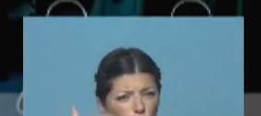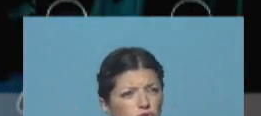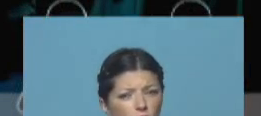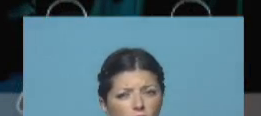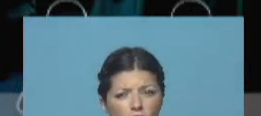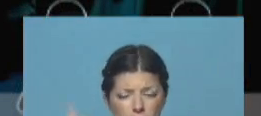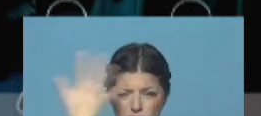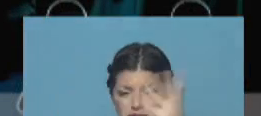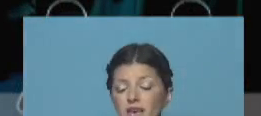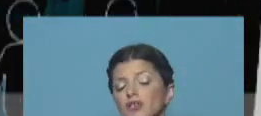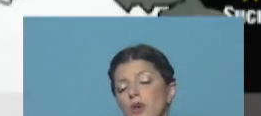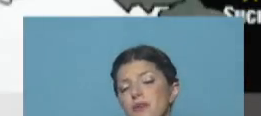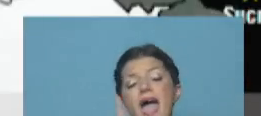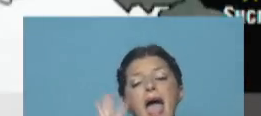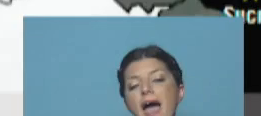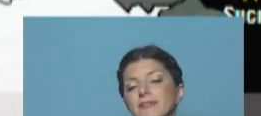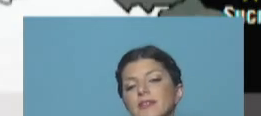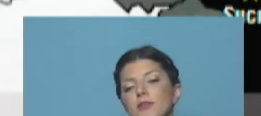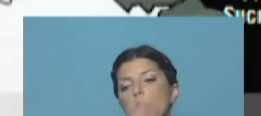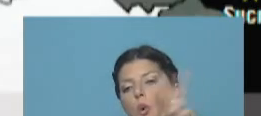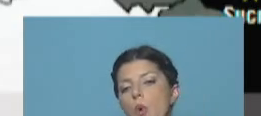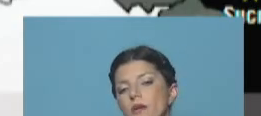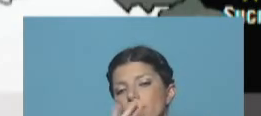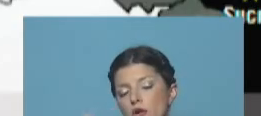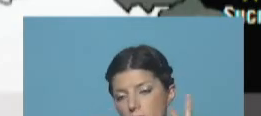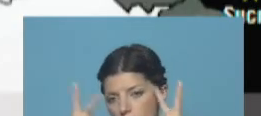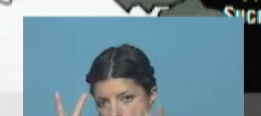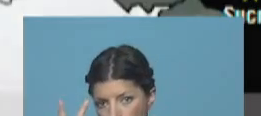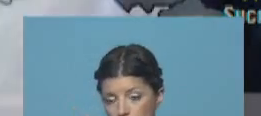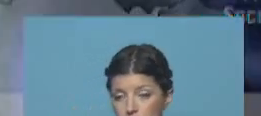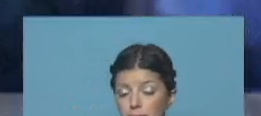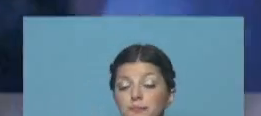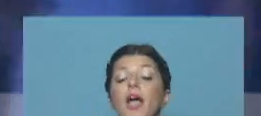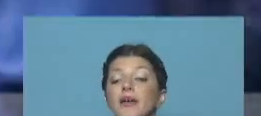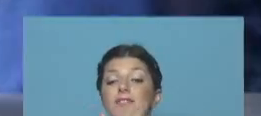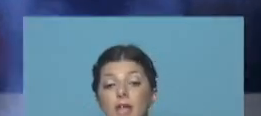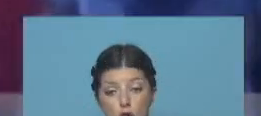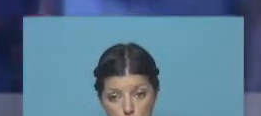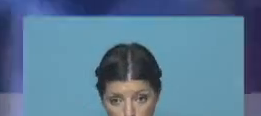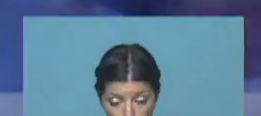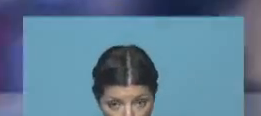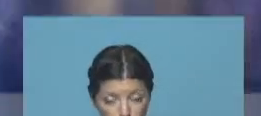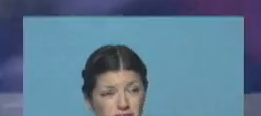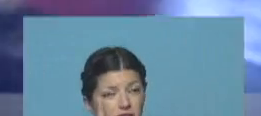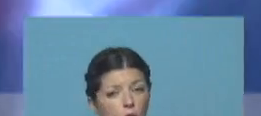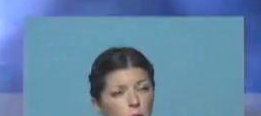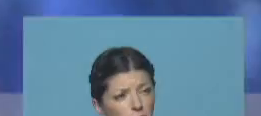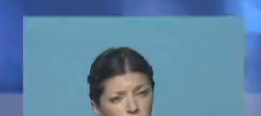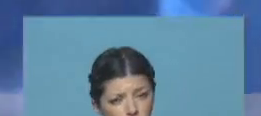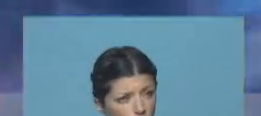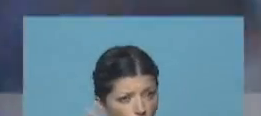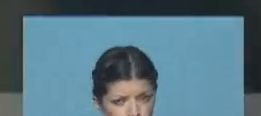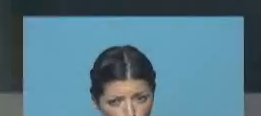política premeditada contra cualquier forma de disidencia. El organismo denuncia que grupos de civiles armados atacan con la